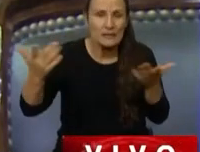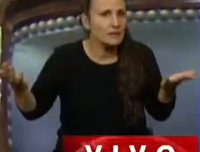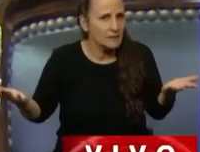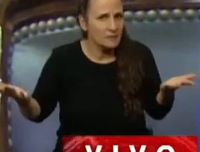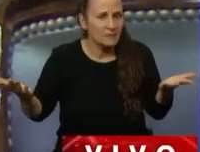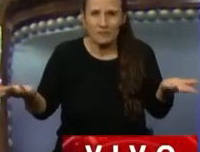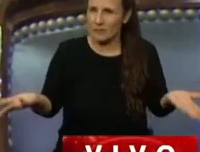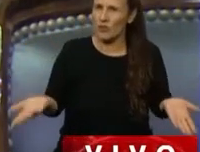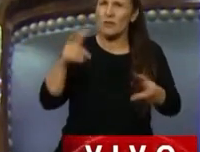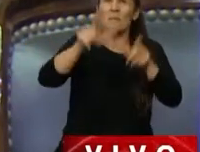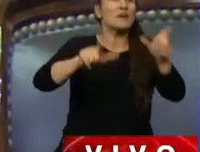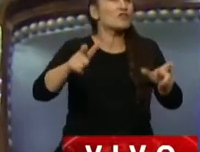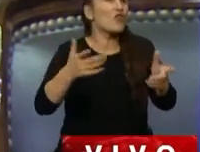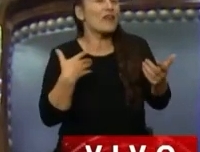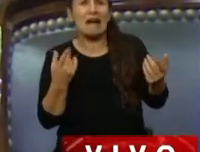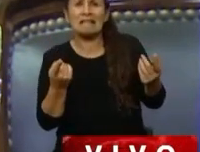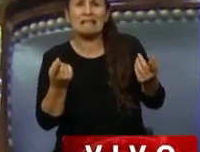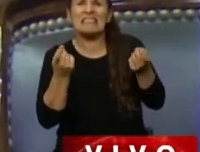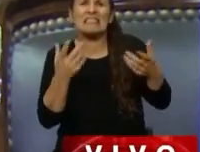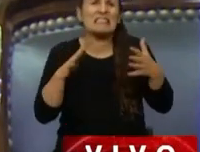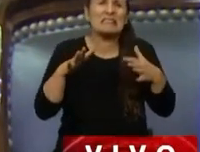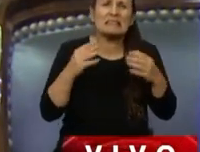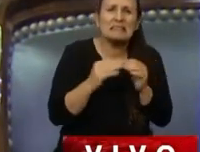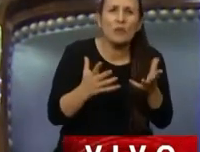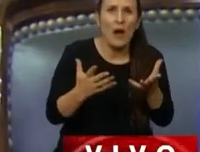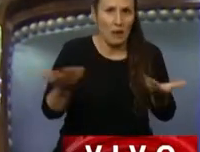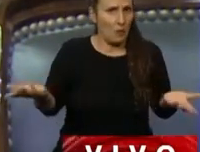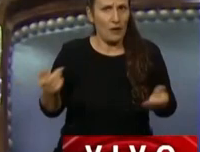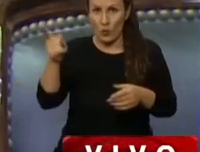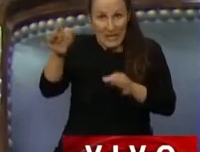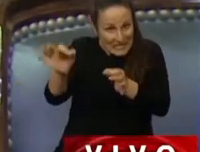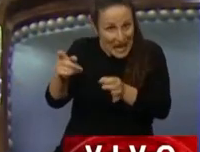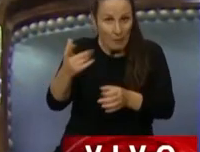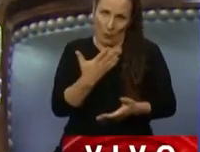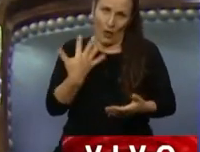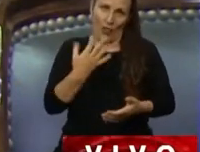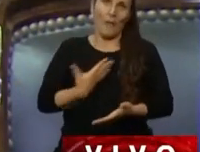es la agenda de la gente? Y si la conocen, ¿por qué no gobiernan?